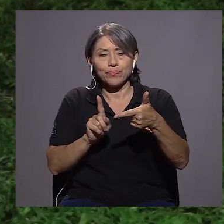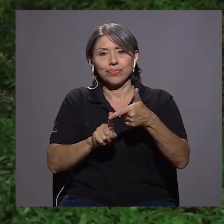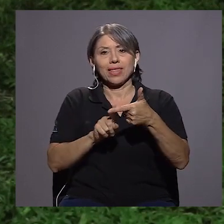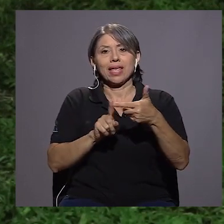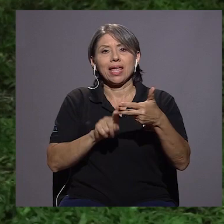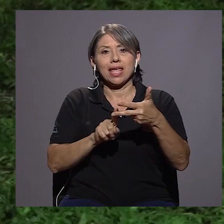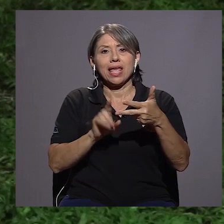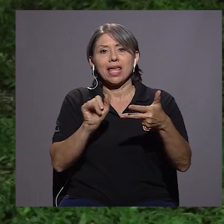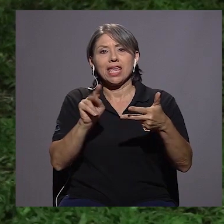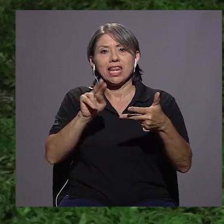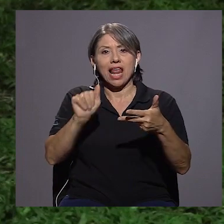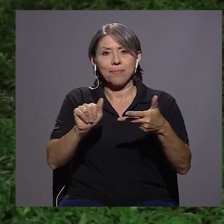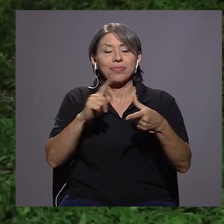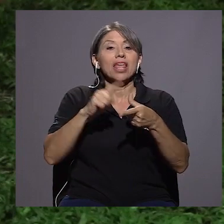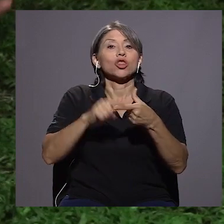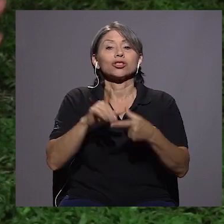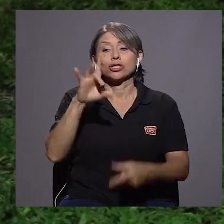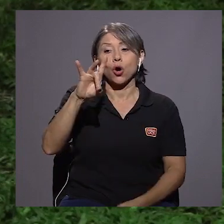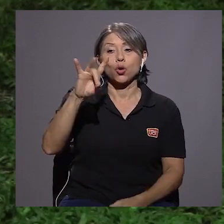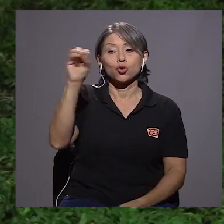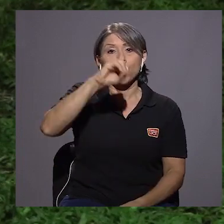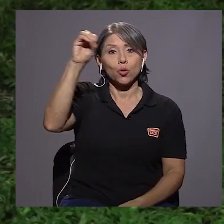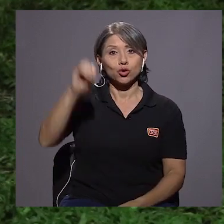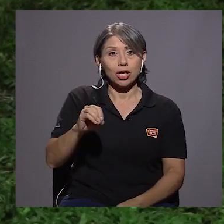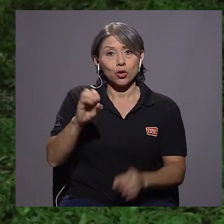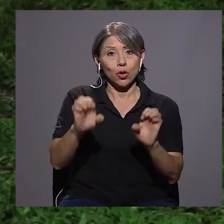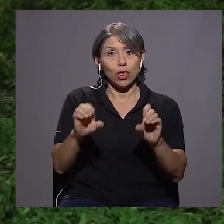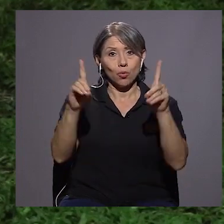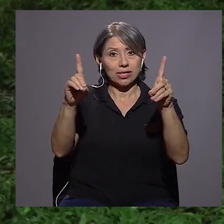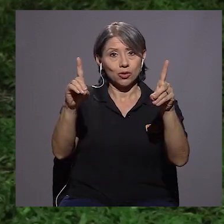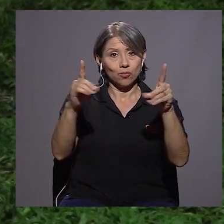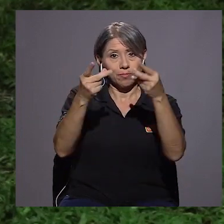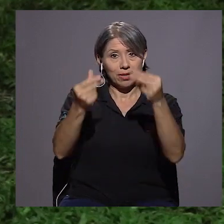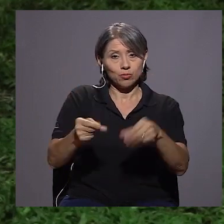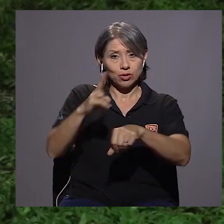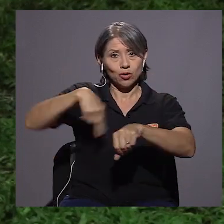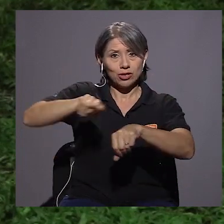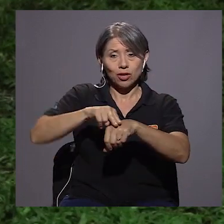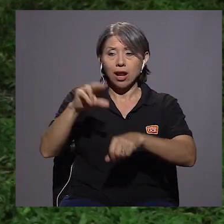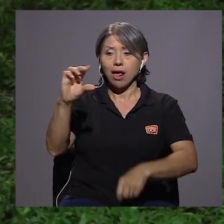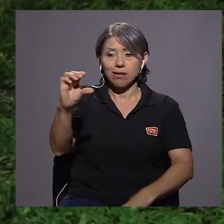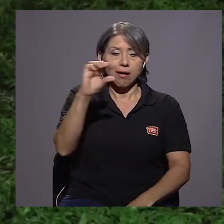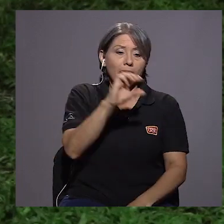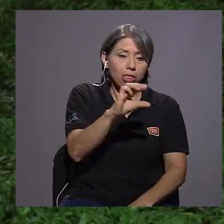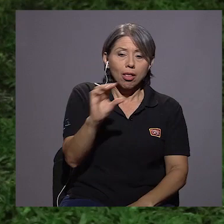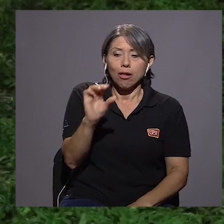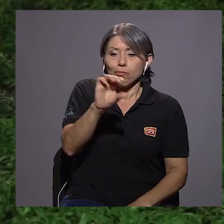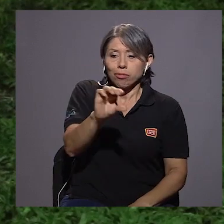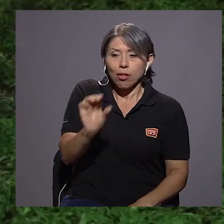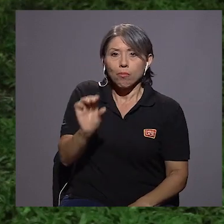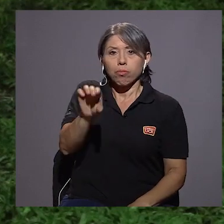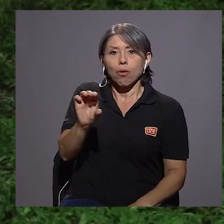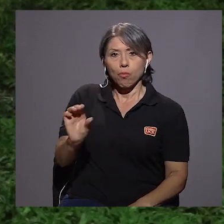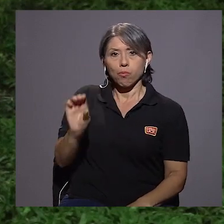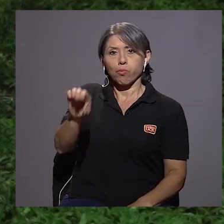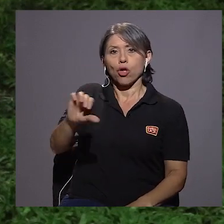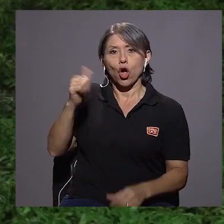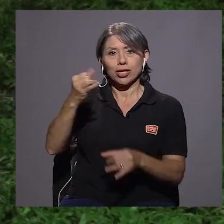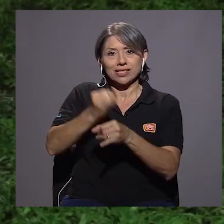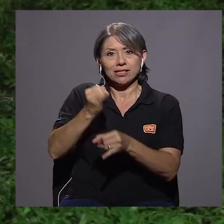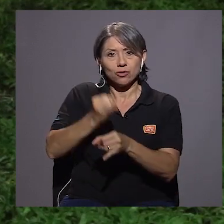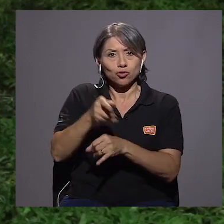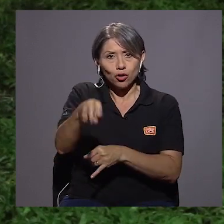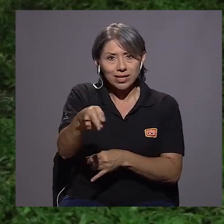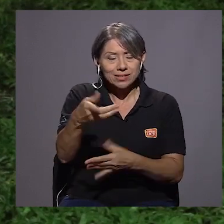y al INA. Entonces, dentro del 8% de educación, que es el presupuesto nacional, también se le tiene que repartir a estas